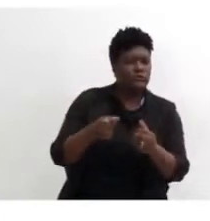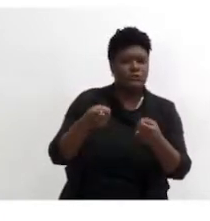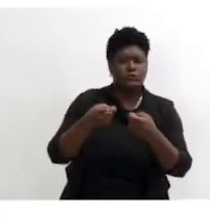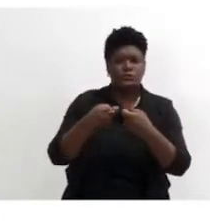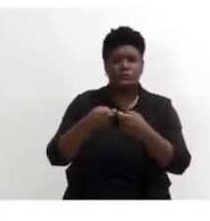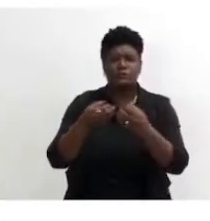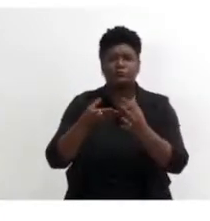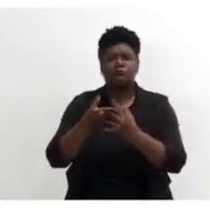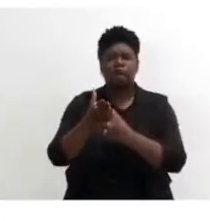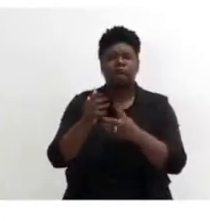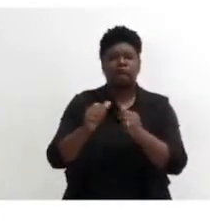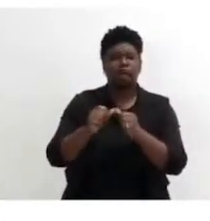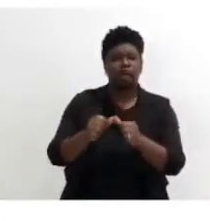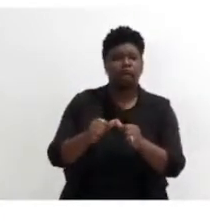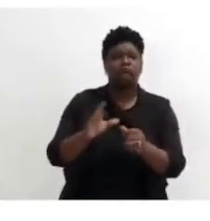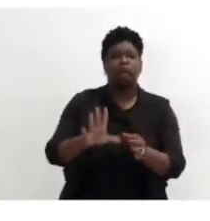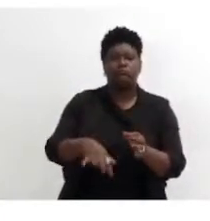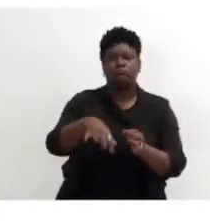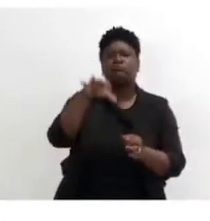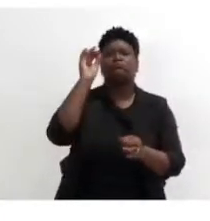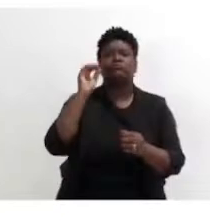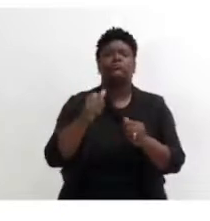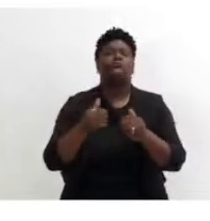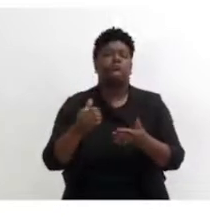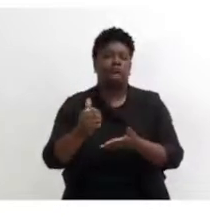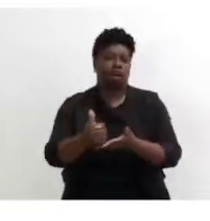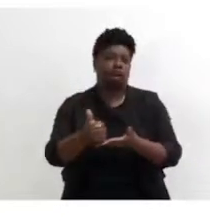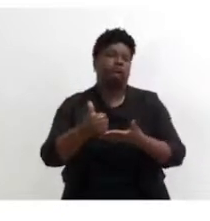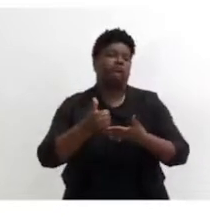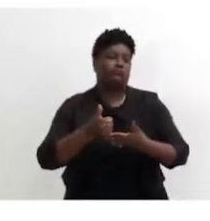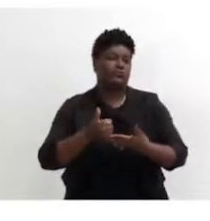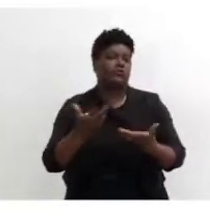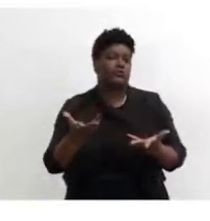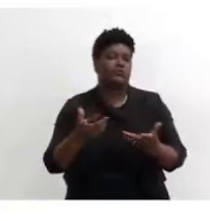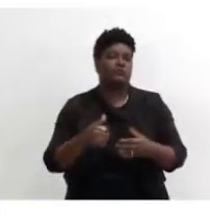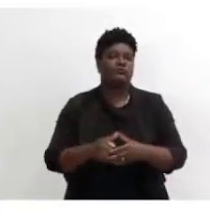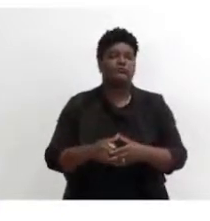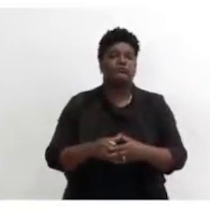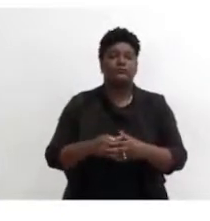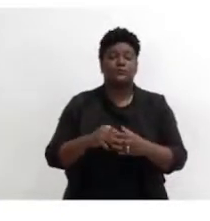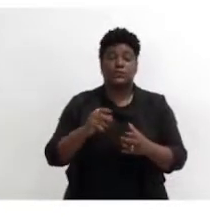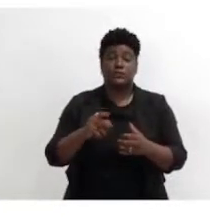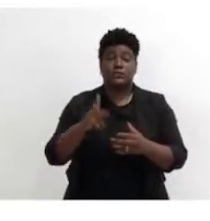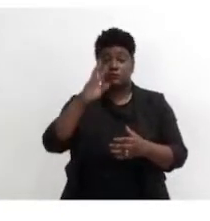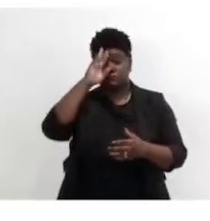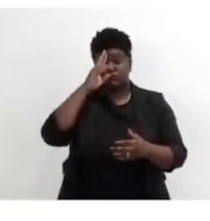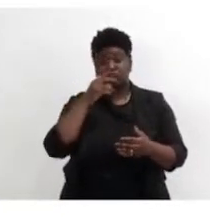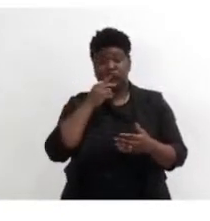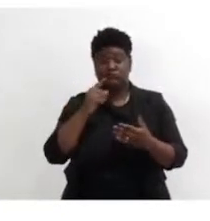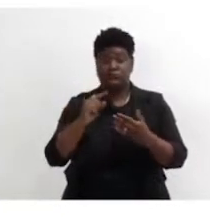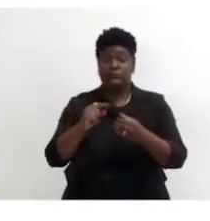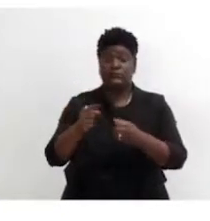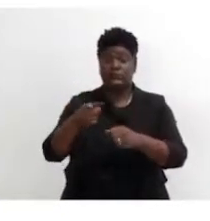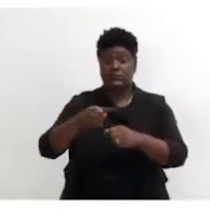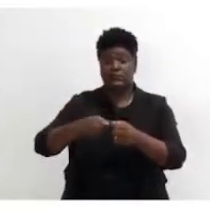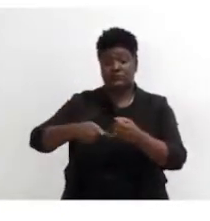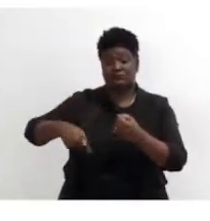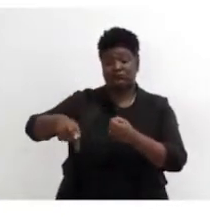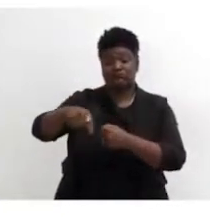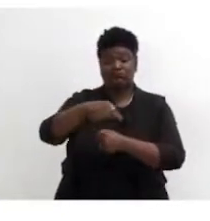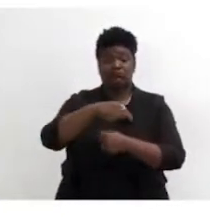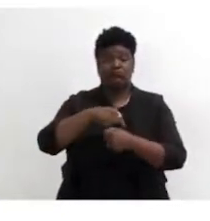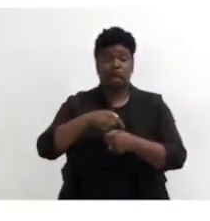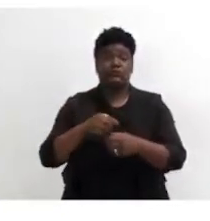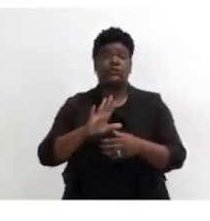académicas, entidades gubernamentales, las zonas francas. Bueno, le dio una vuelta al país. Y sus